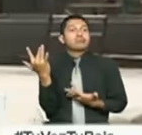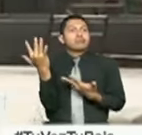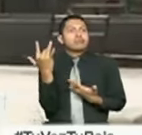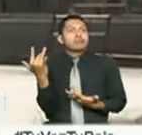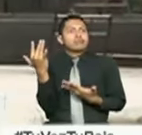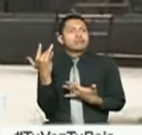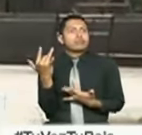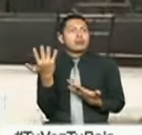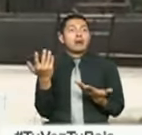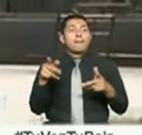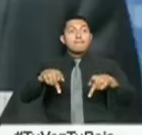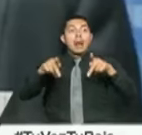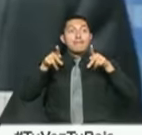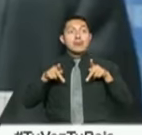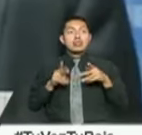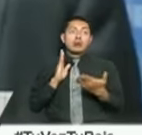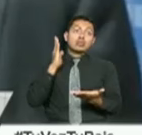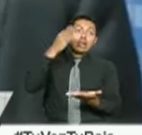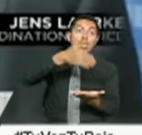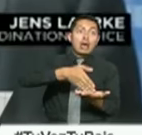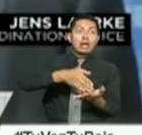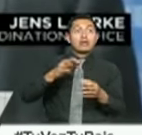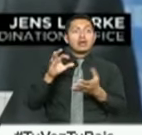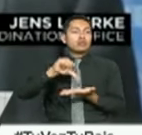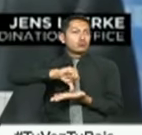hasta la sitiada ciudad de Alepo.